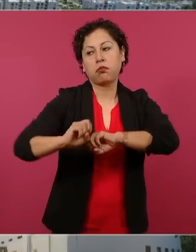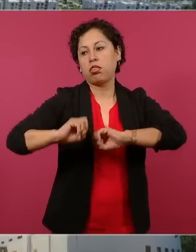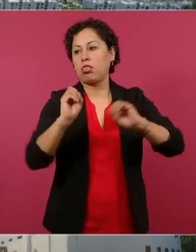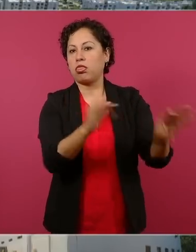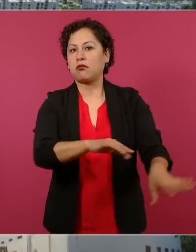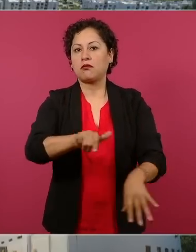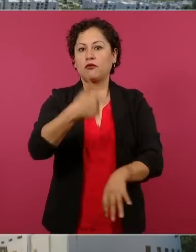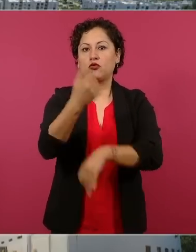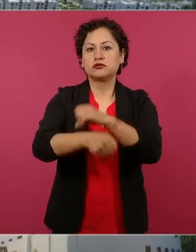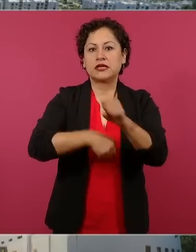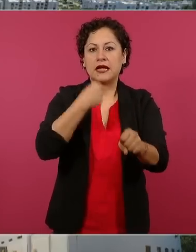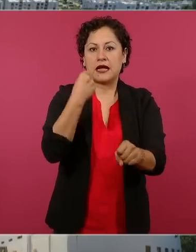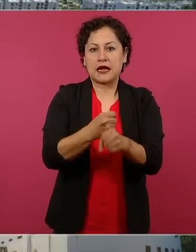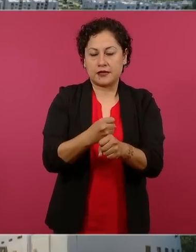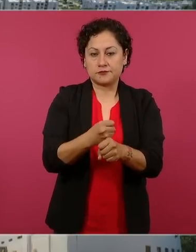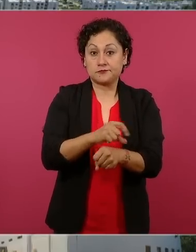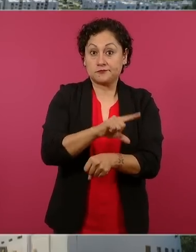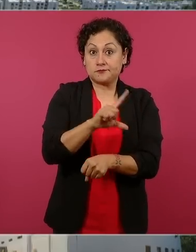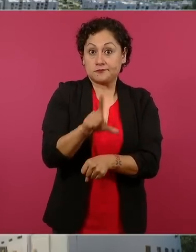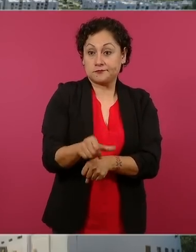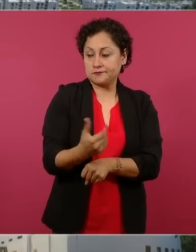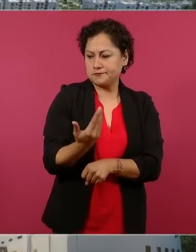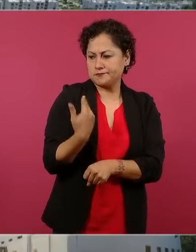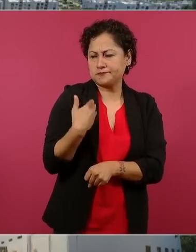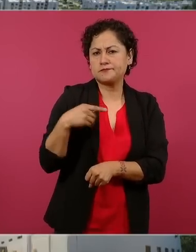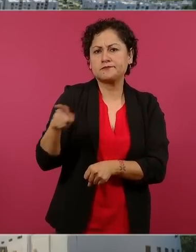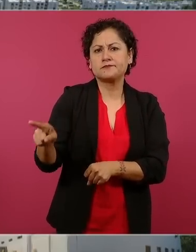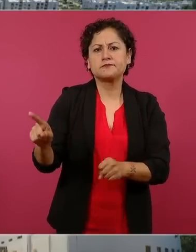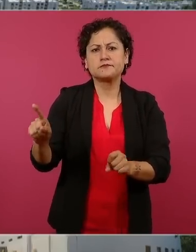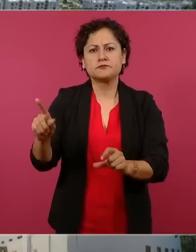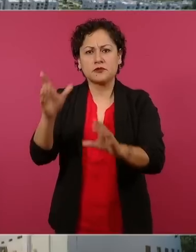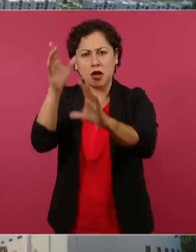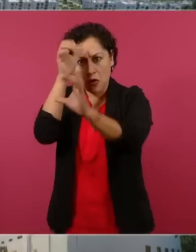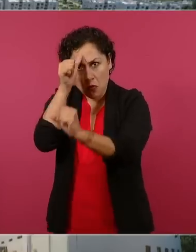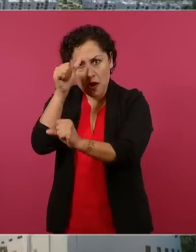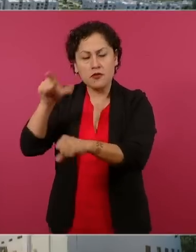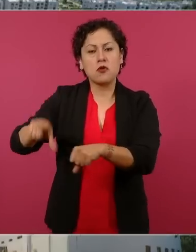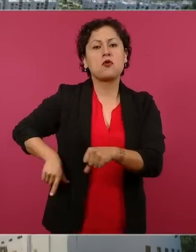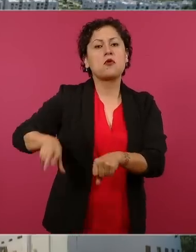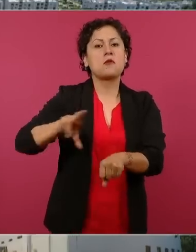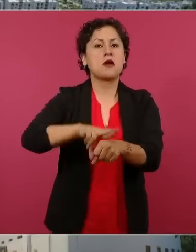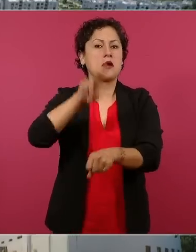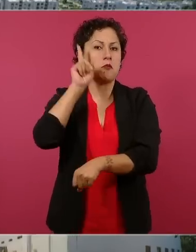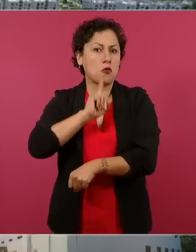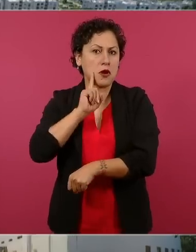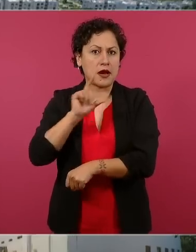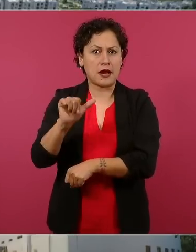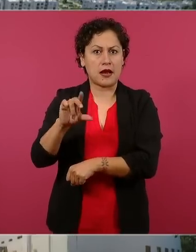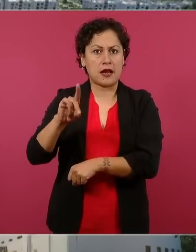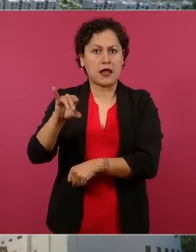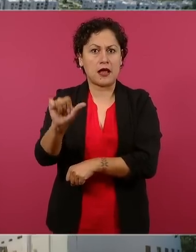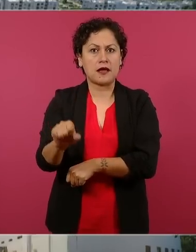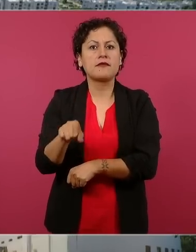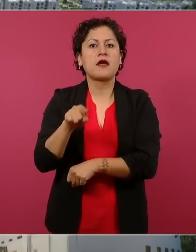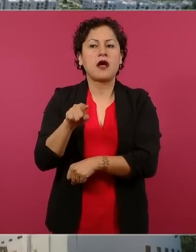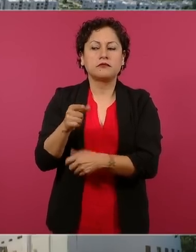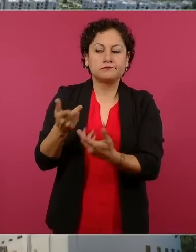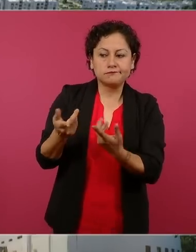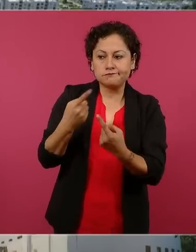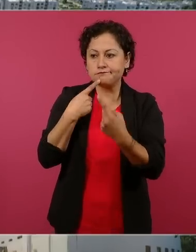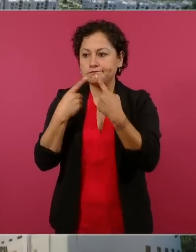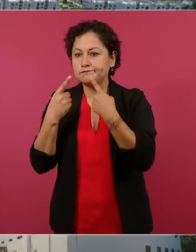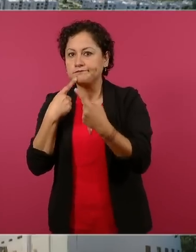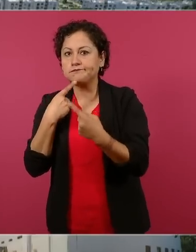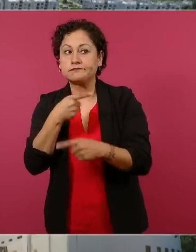y recientemente, en un acuerdo con la gobernadora Laida Sansores, se decidió donar esa construcción, insisto,